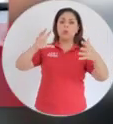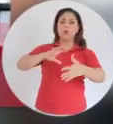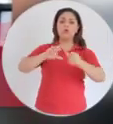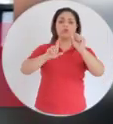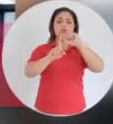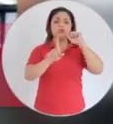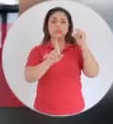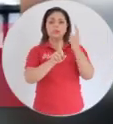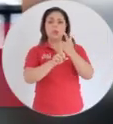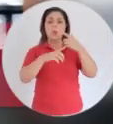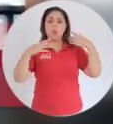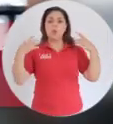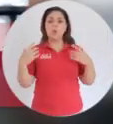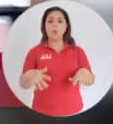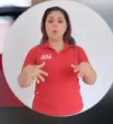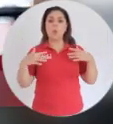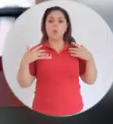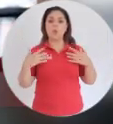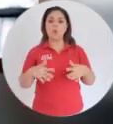triunfante,